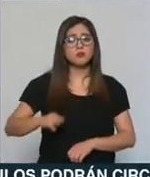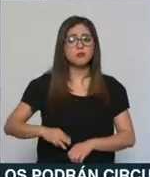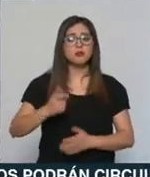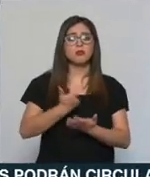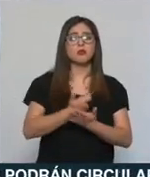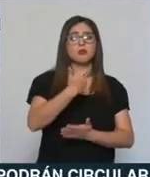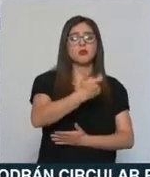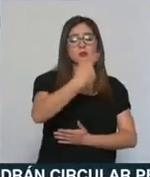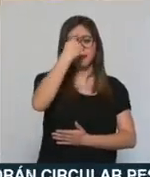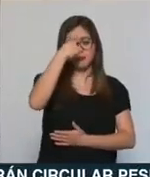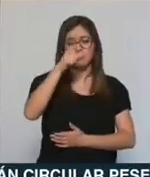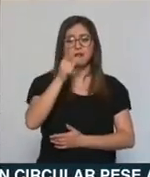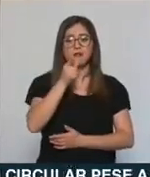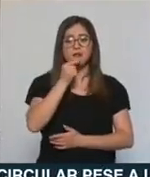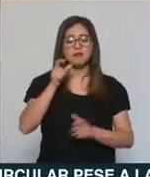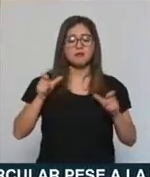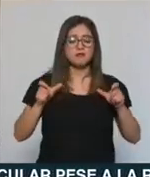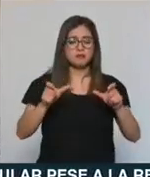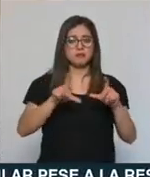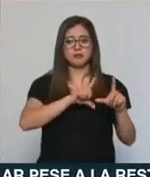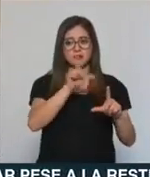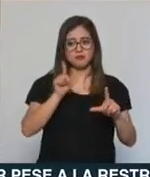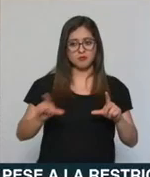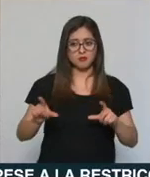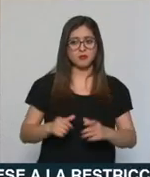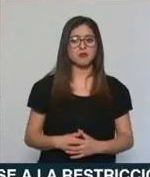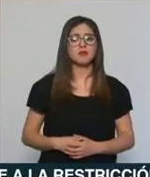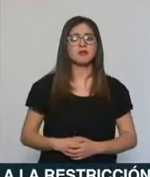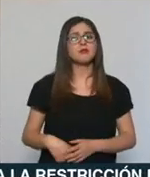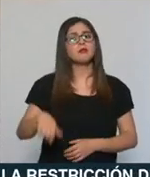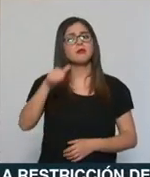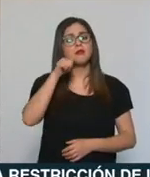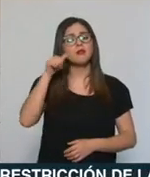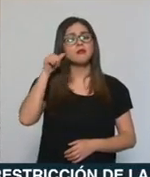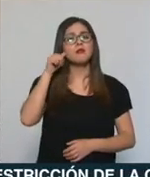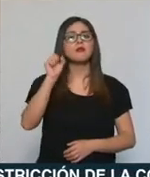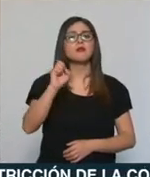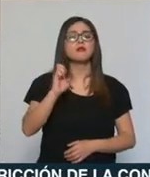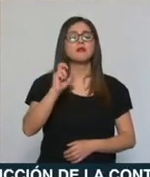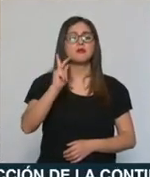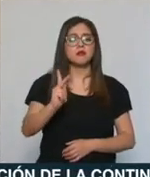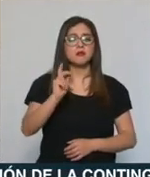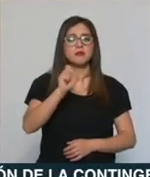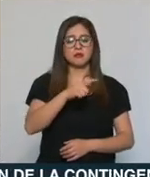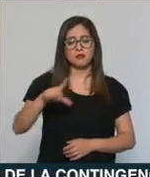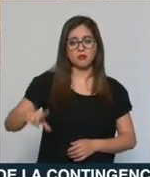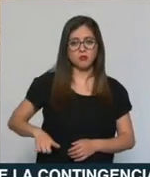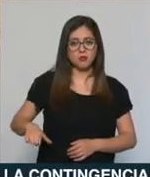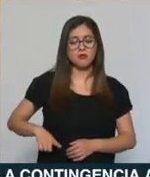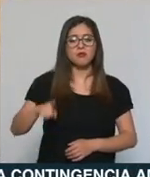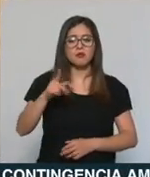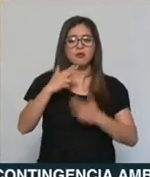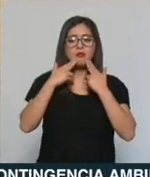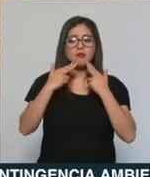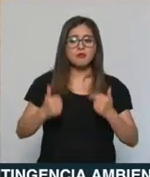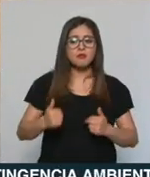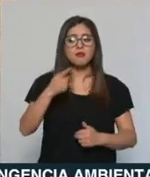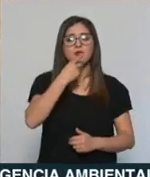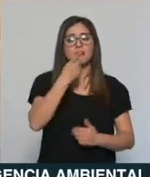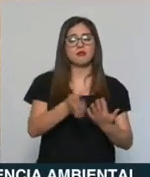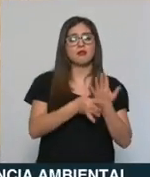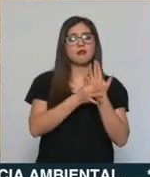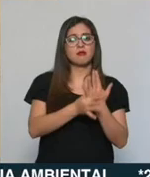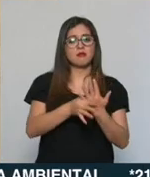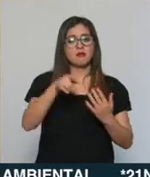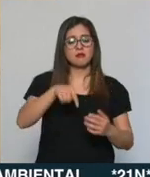de lo que será la Guardia Nacional. Envió la tarde de ayer a la Secretaría de Educación Pública, Gobernación y Hacienda. El mandatario sostuvo